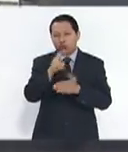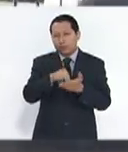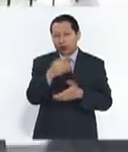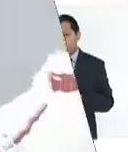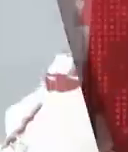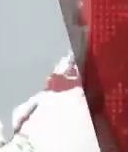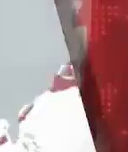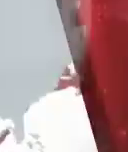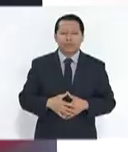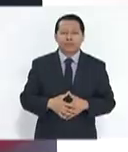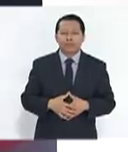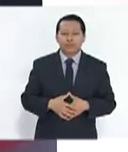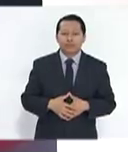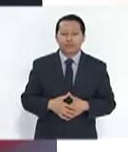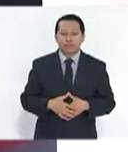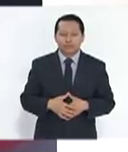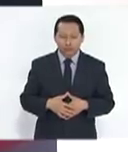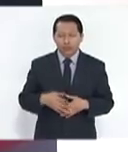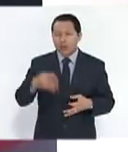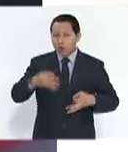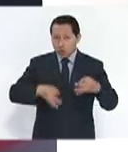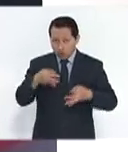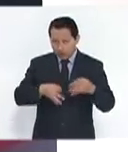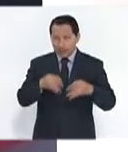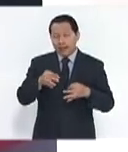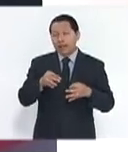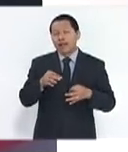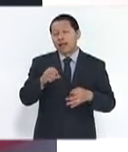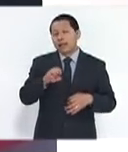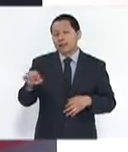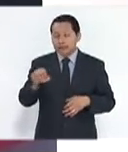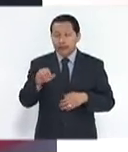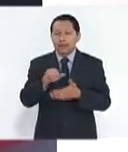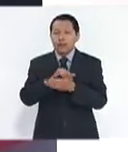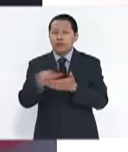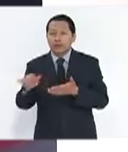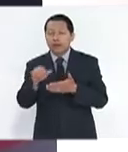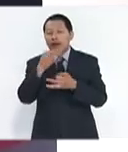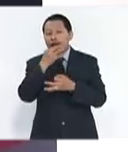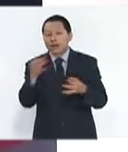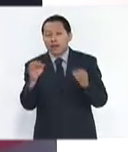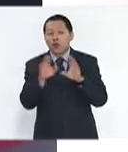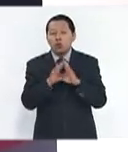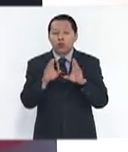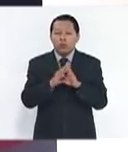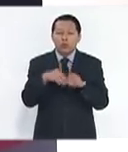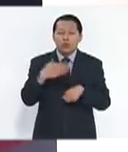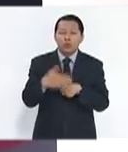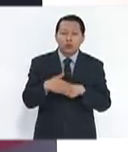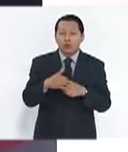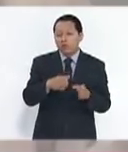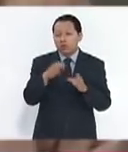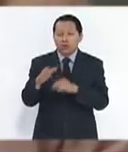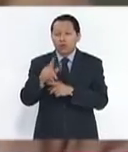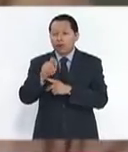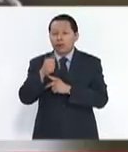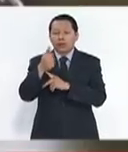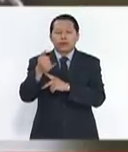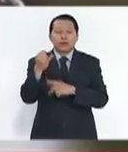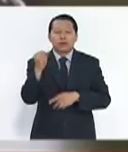2004. Y la Corte del Distrito Este de Nueva York anunció que fue aplazada para el 26 de